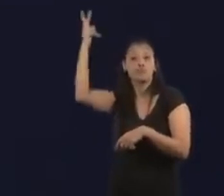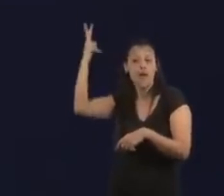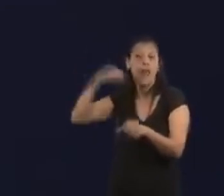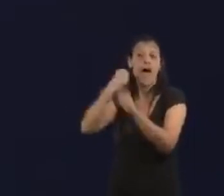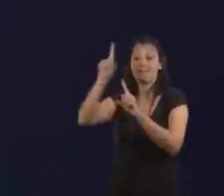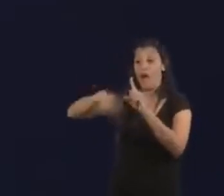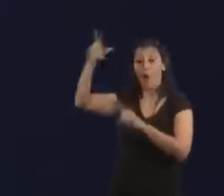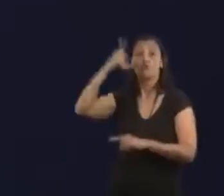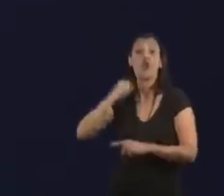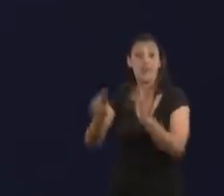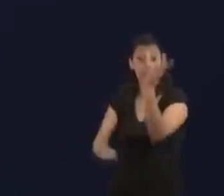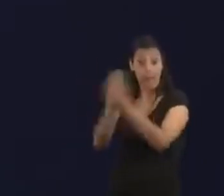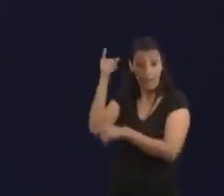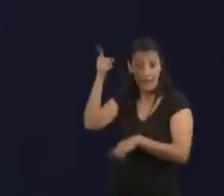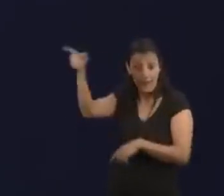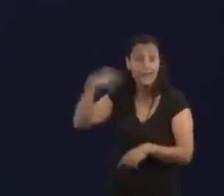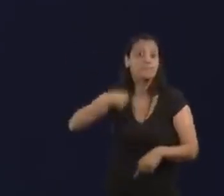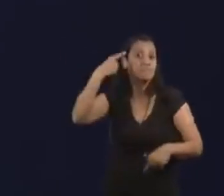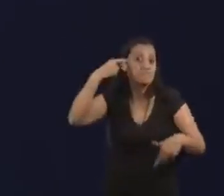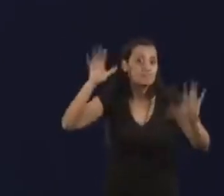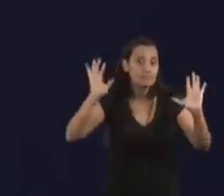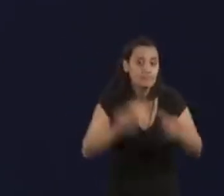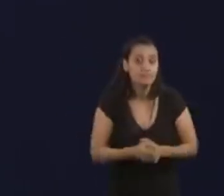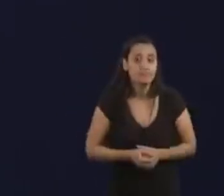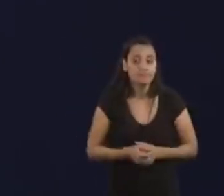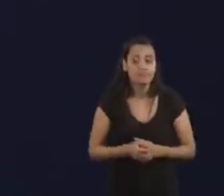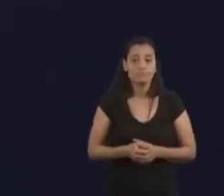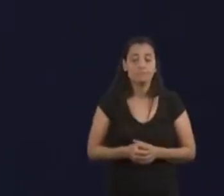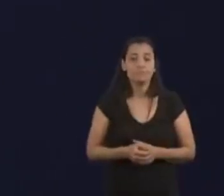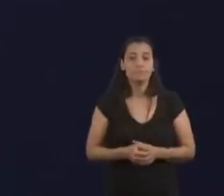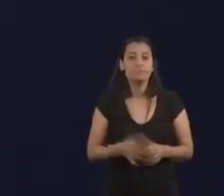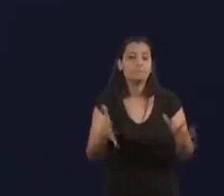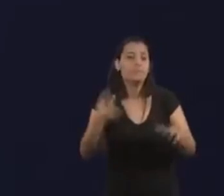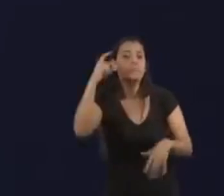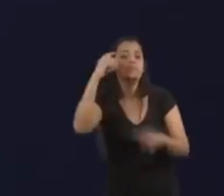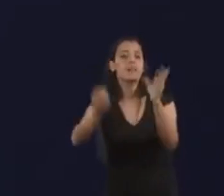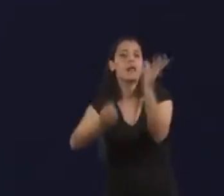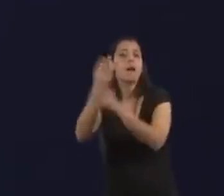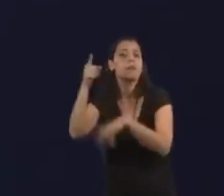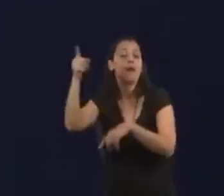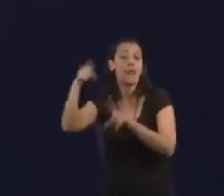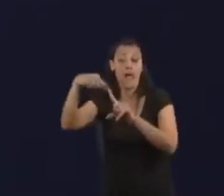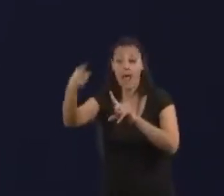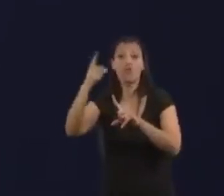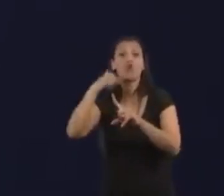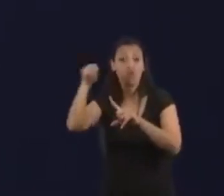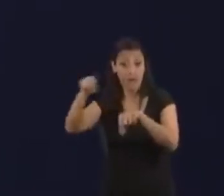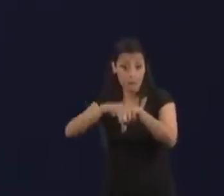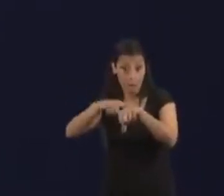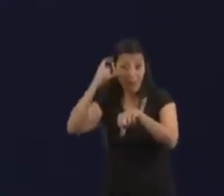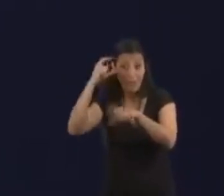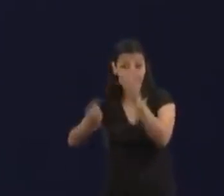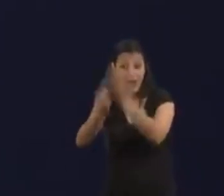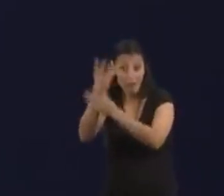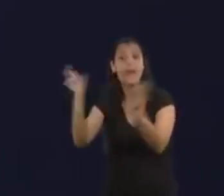va a eh entiendo que primero se va a dar en torno a a las 10 de la mañana la reunión con los